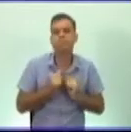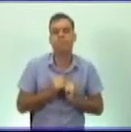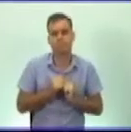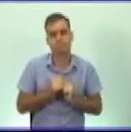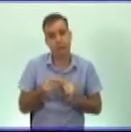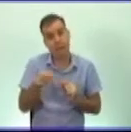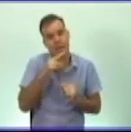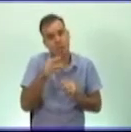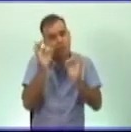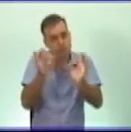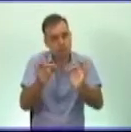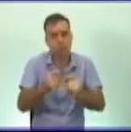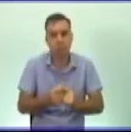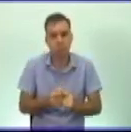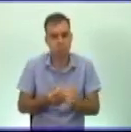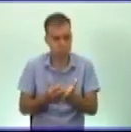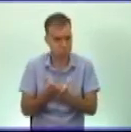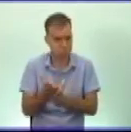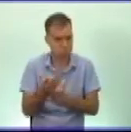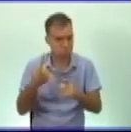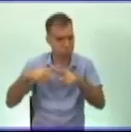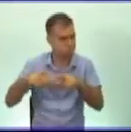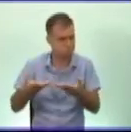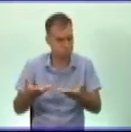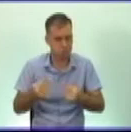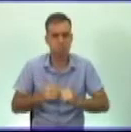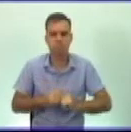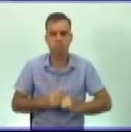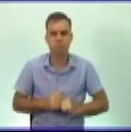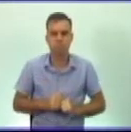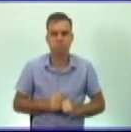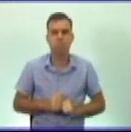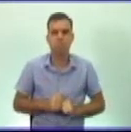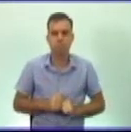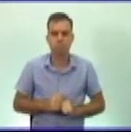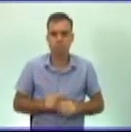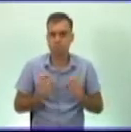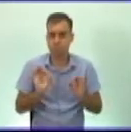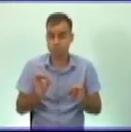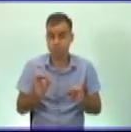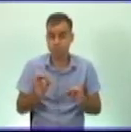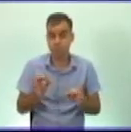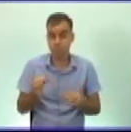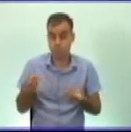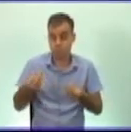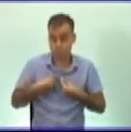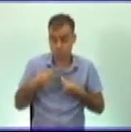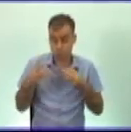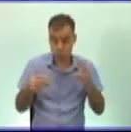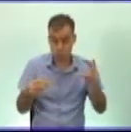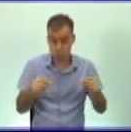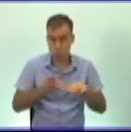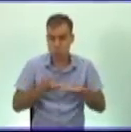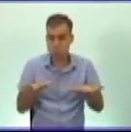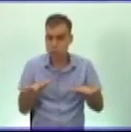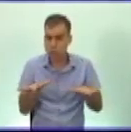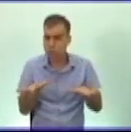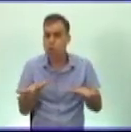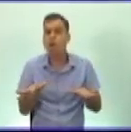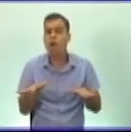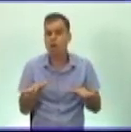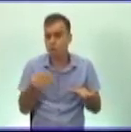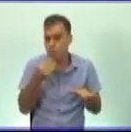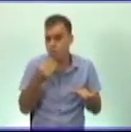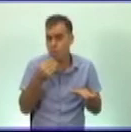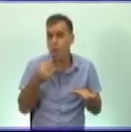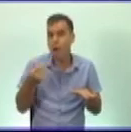acertada. Vamos a continuar. Recuerden lo que nos pedían, lo que ya tenemos. Y por tanto, podemos hallar